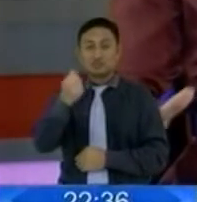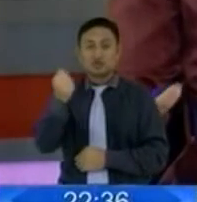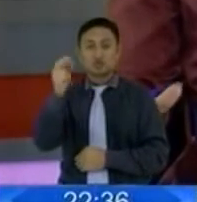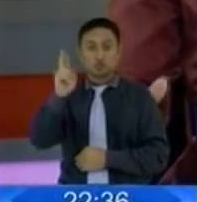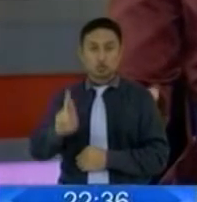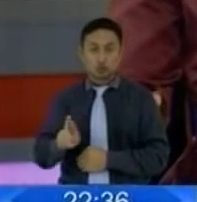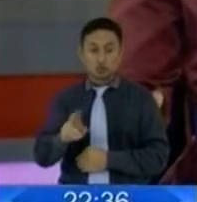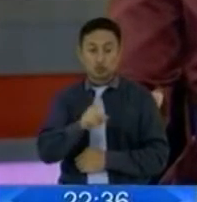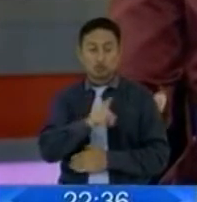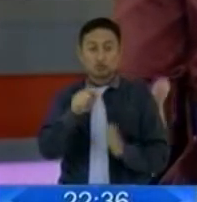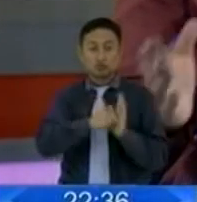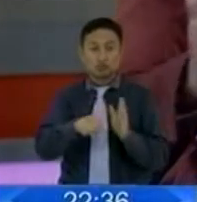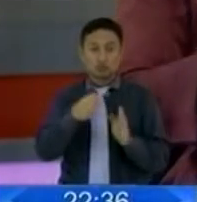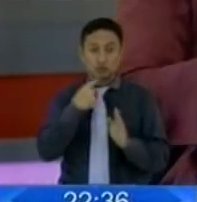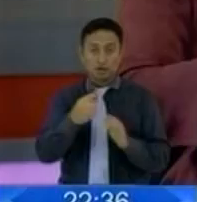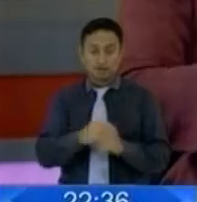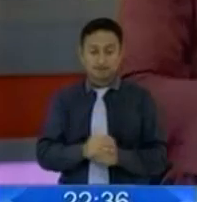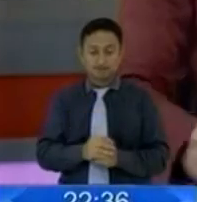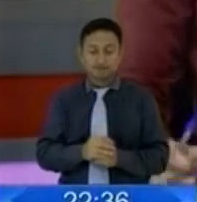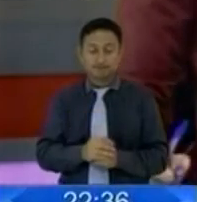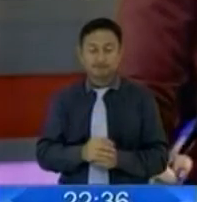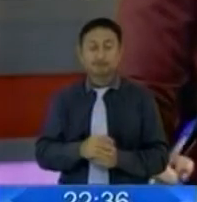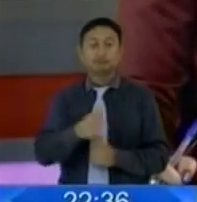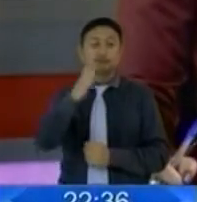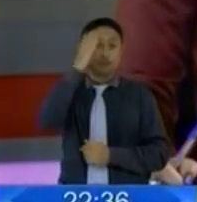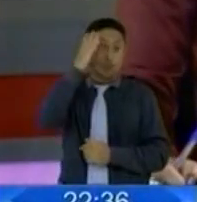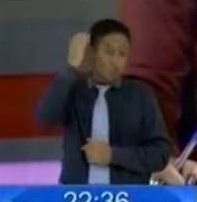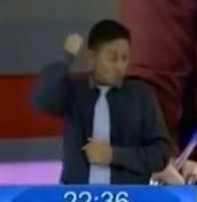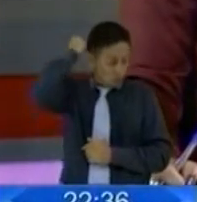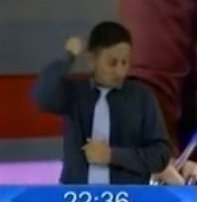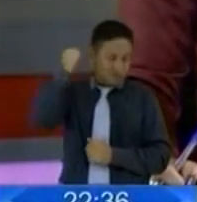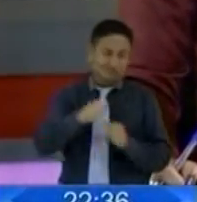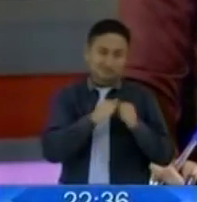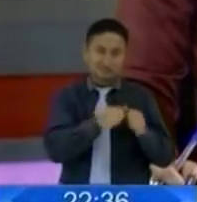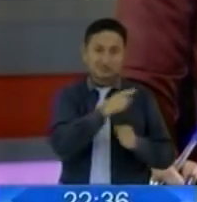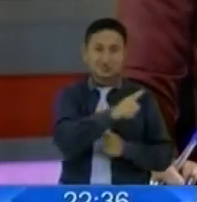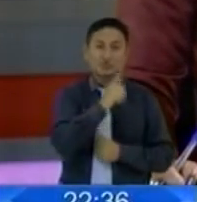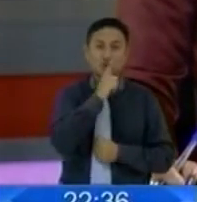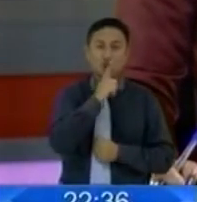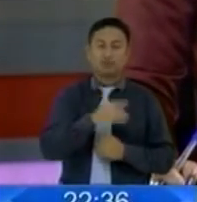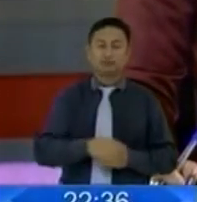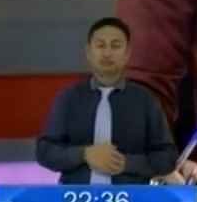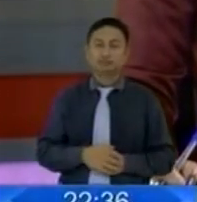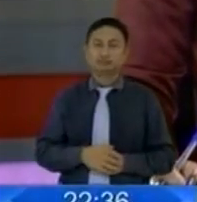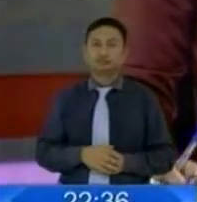anunció su defensa. Además, Virgilio Hernández continuará en la cárcel 4.